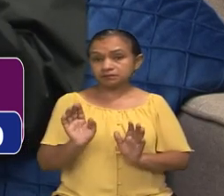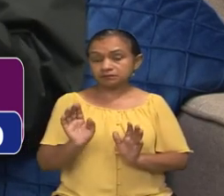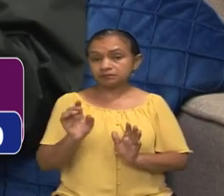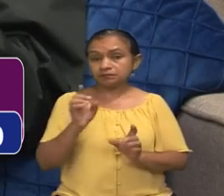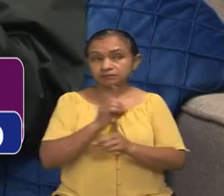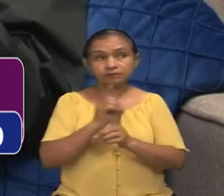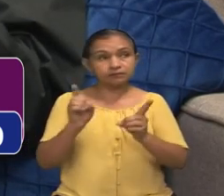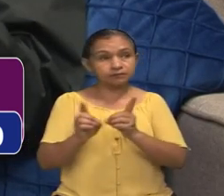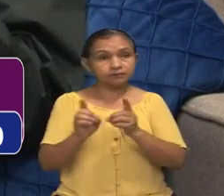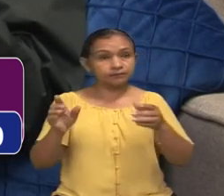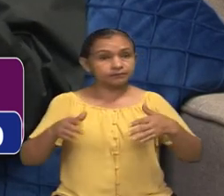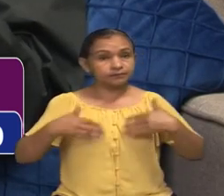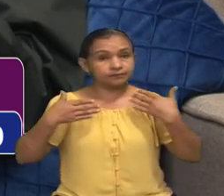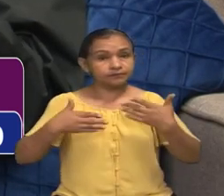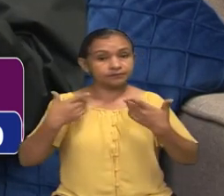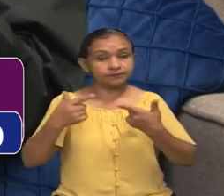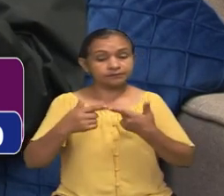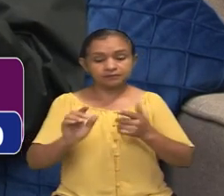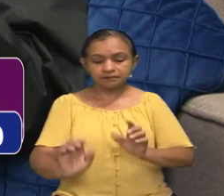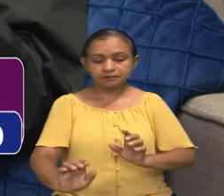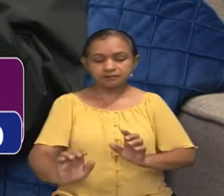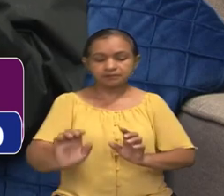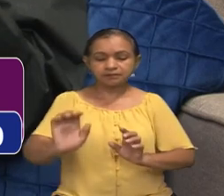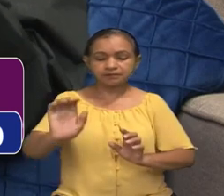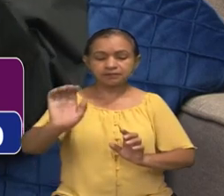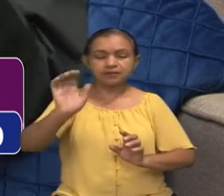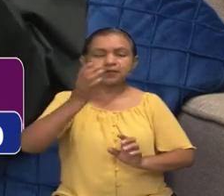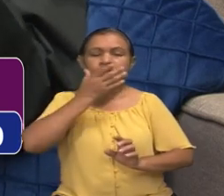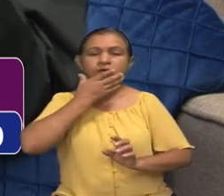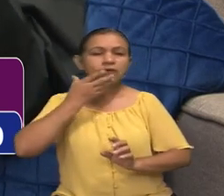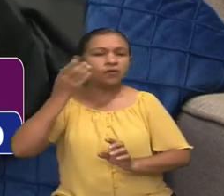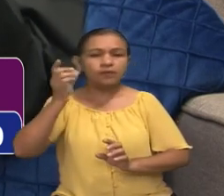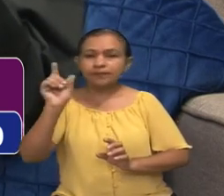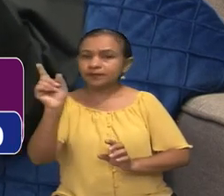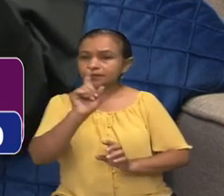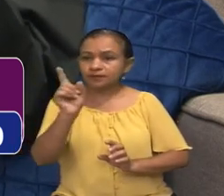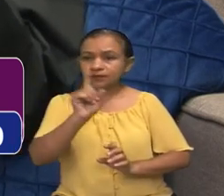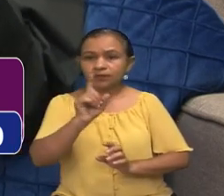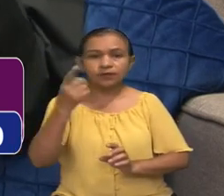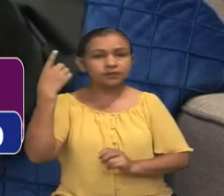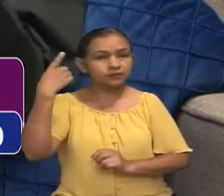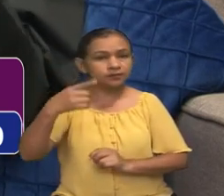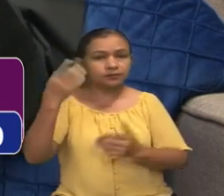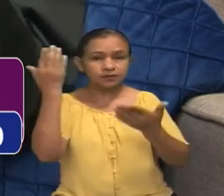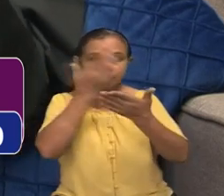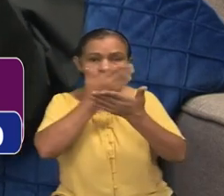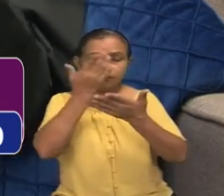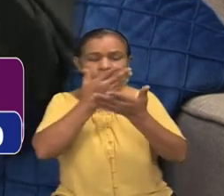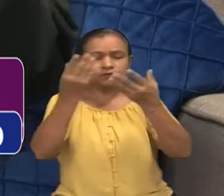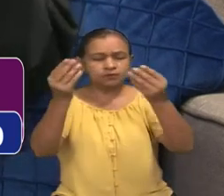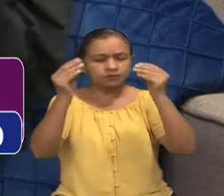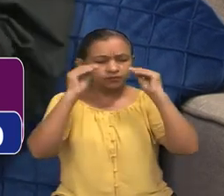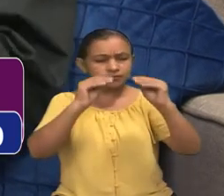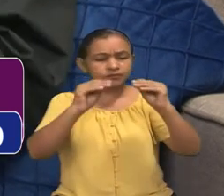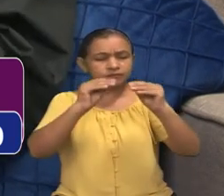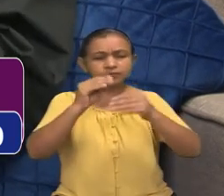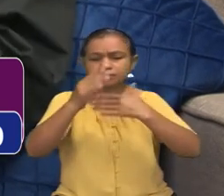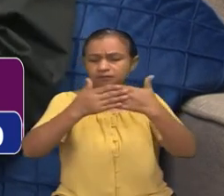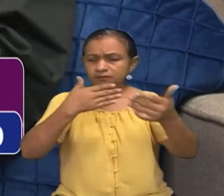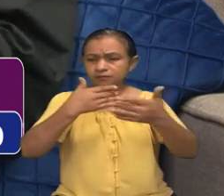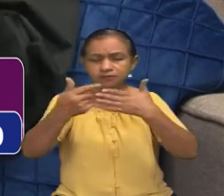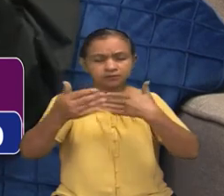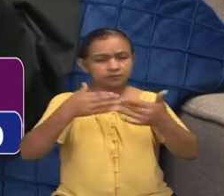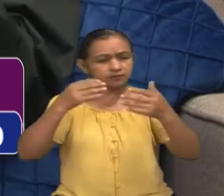debe disfrutarse en el periodo de la niñez y la juventud. La educación es un derecho a vivirse a lo largo de toda la vida,